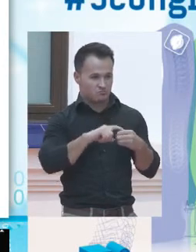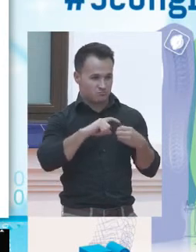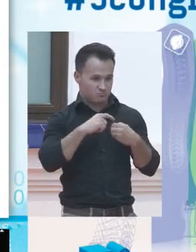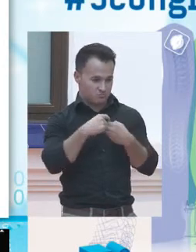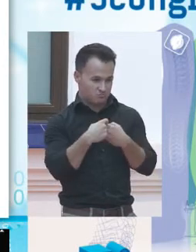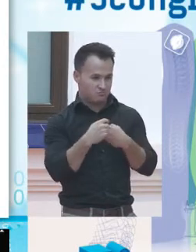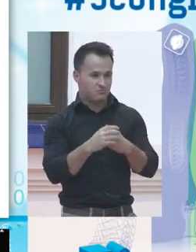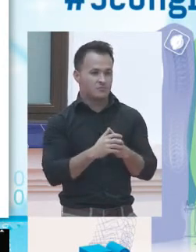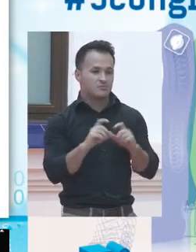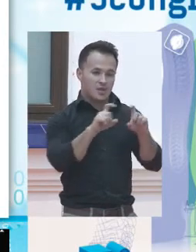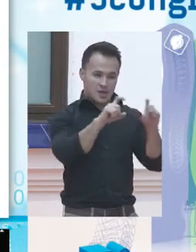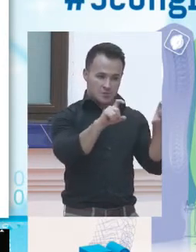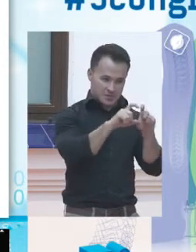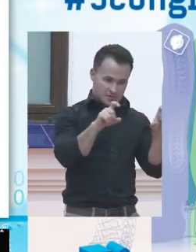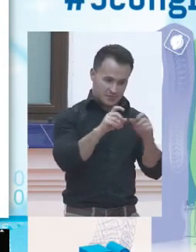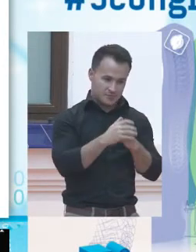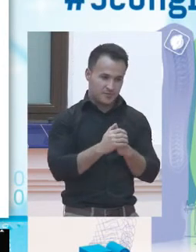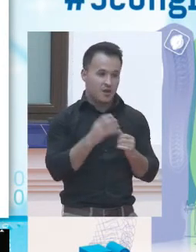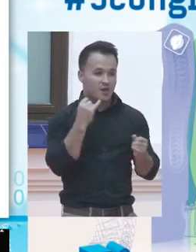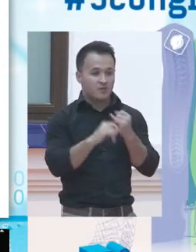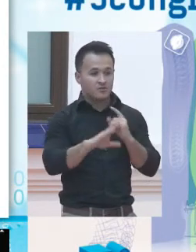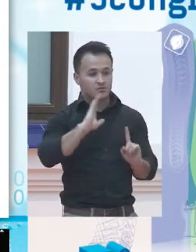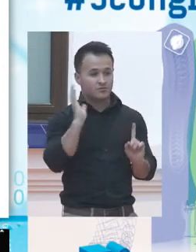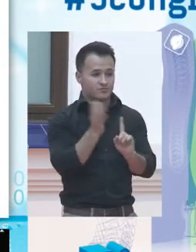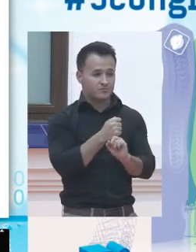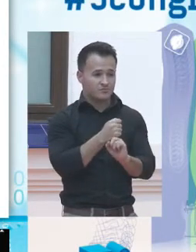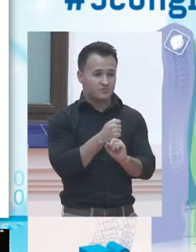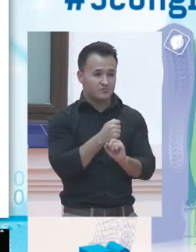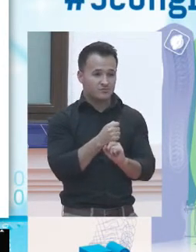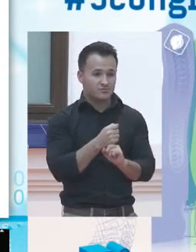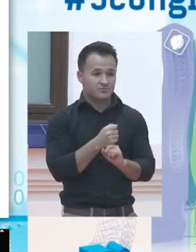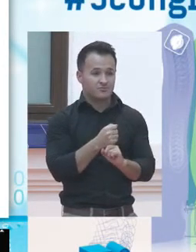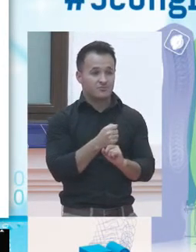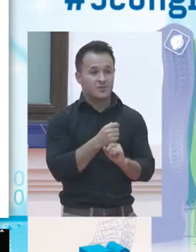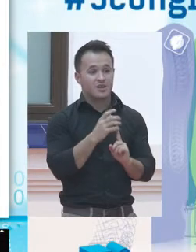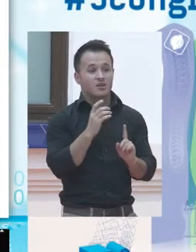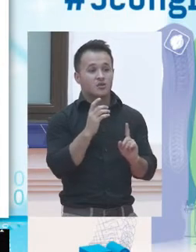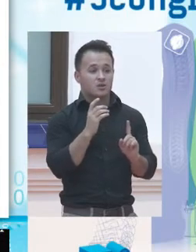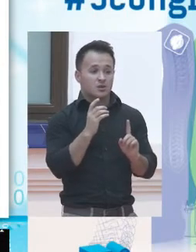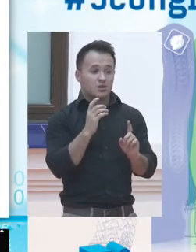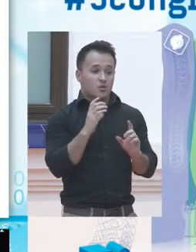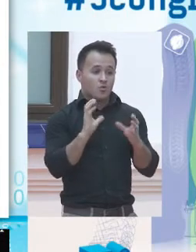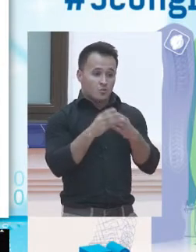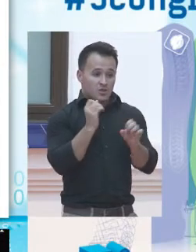empresas. Al final, lo que se consigue con este documento y con este grupo de trabajo es